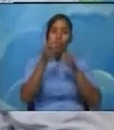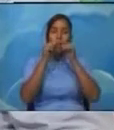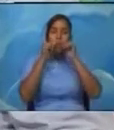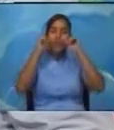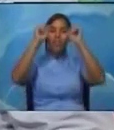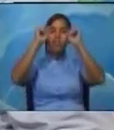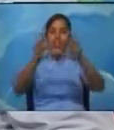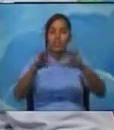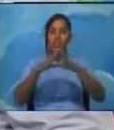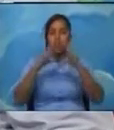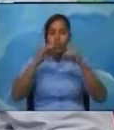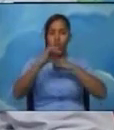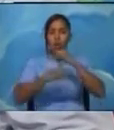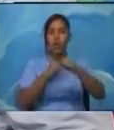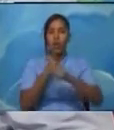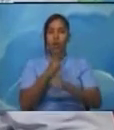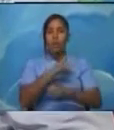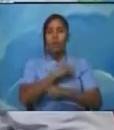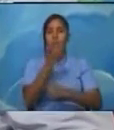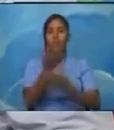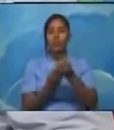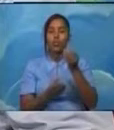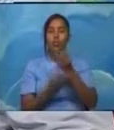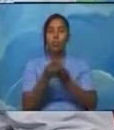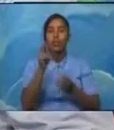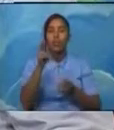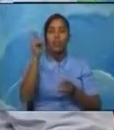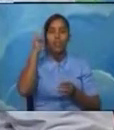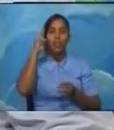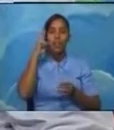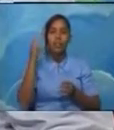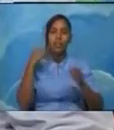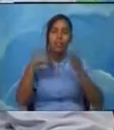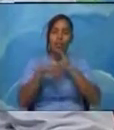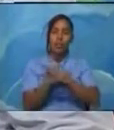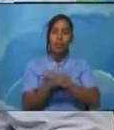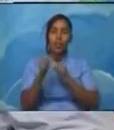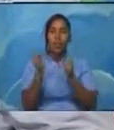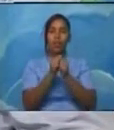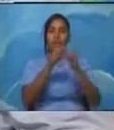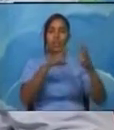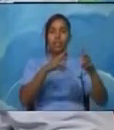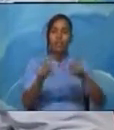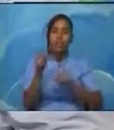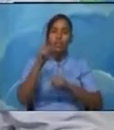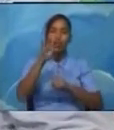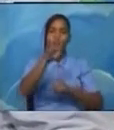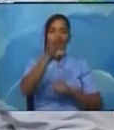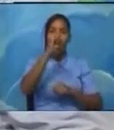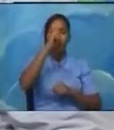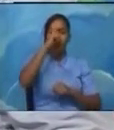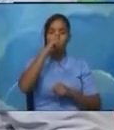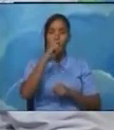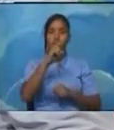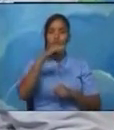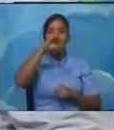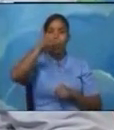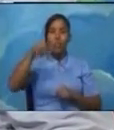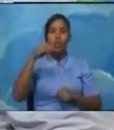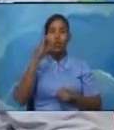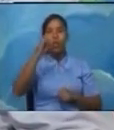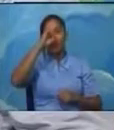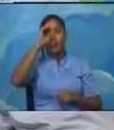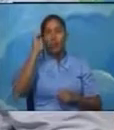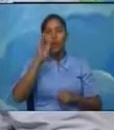toda obra de tus manos, y sabe que anda por él con gran desierto estos 40 años que Jehová tu